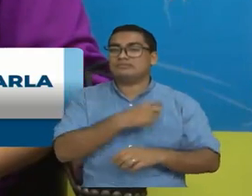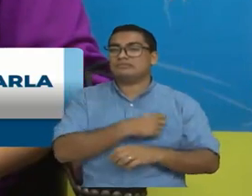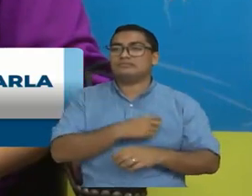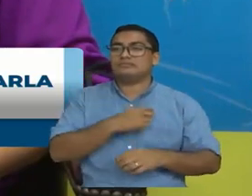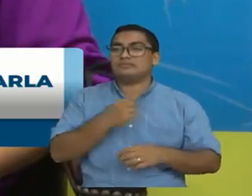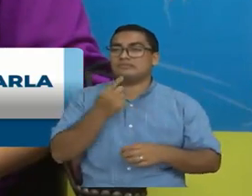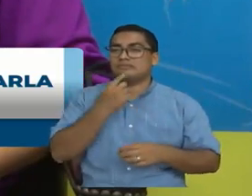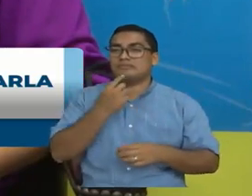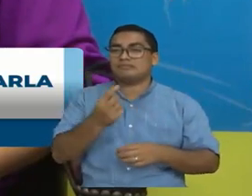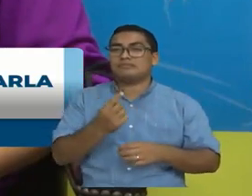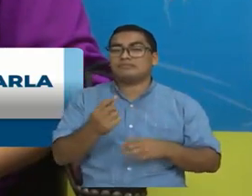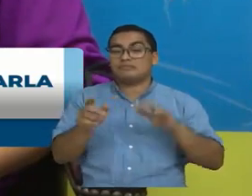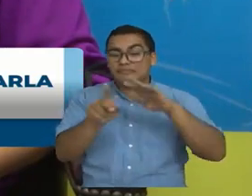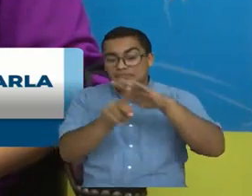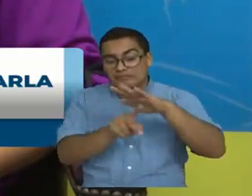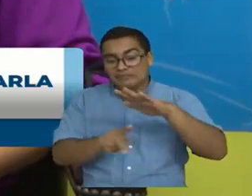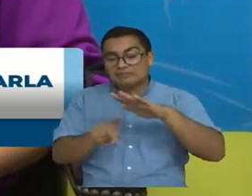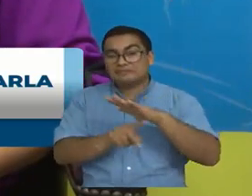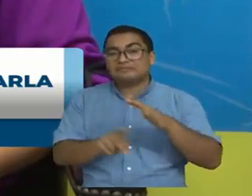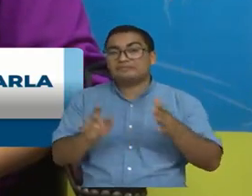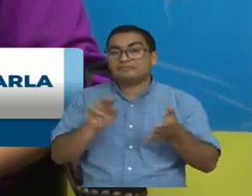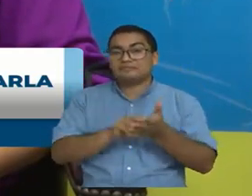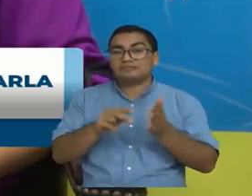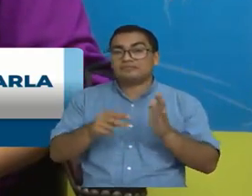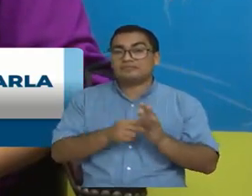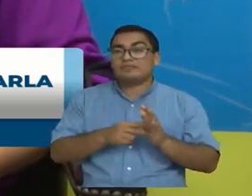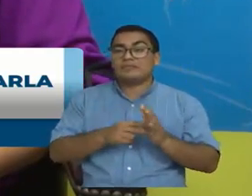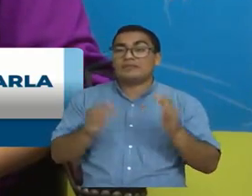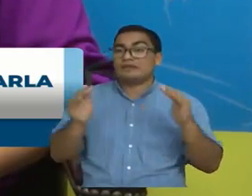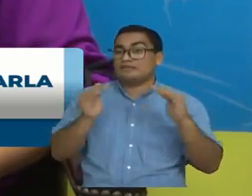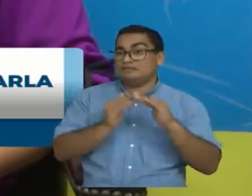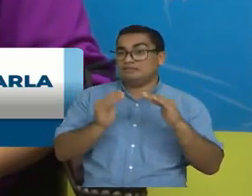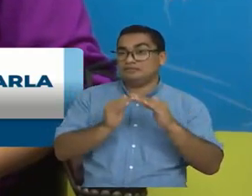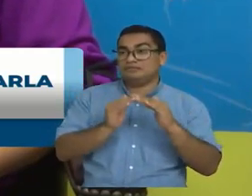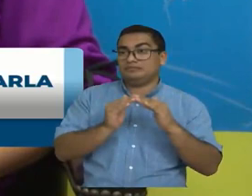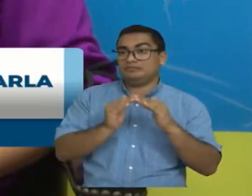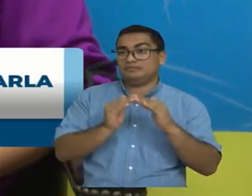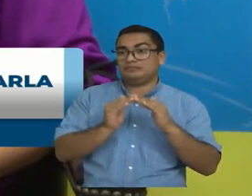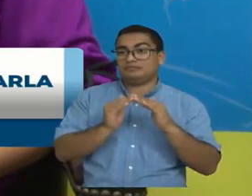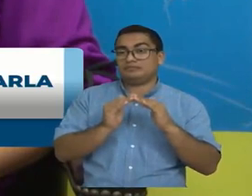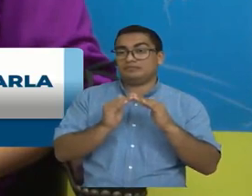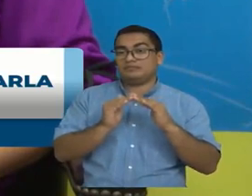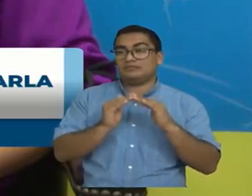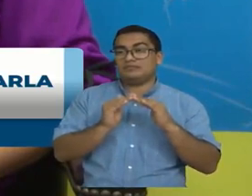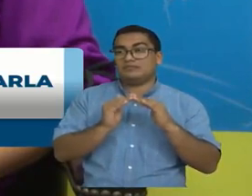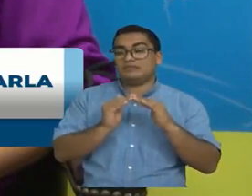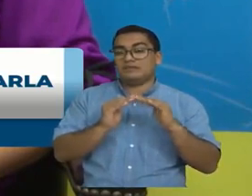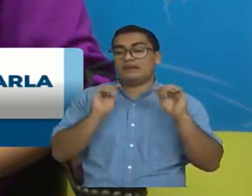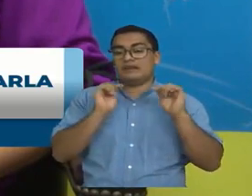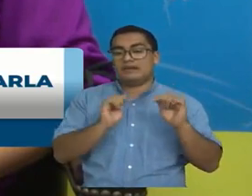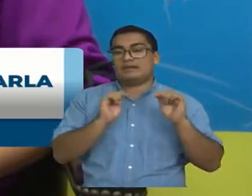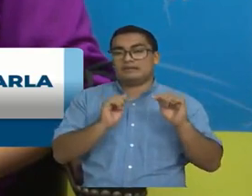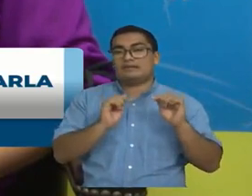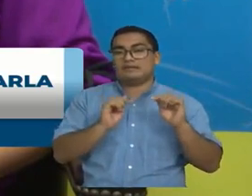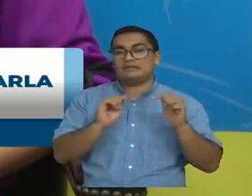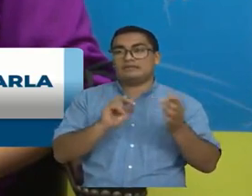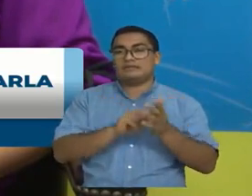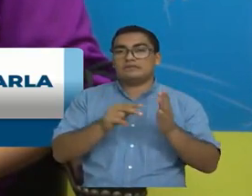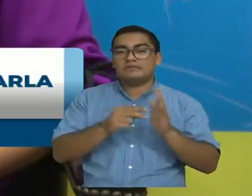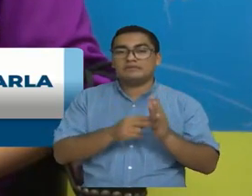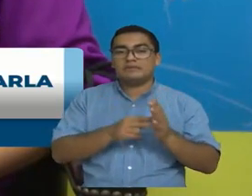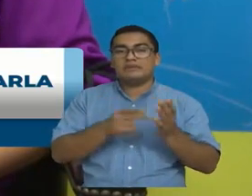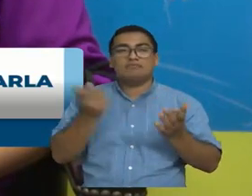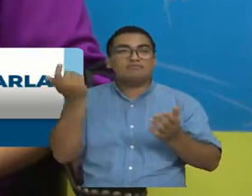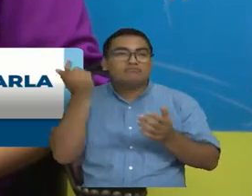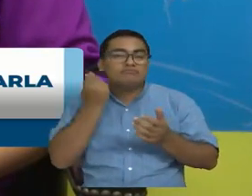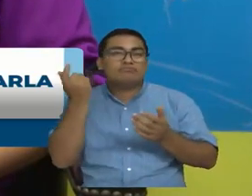del aprestamiento y fortaleciendo en el hogar, ¿verdad?, la parte de la discriminación